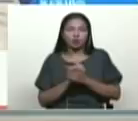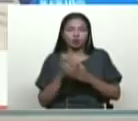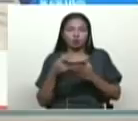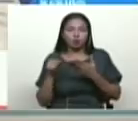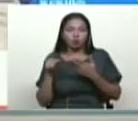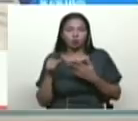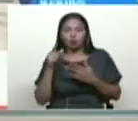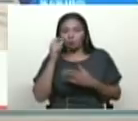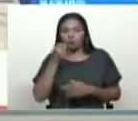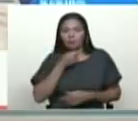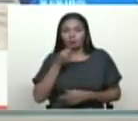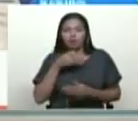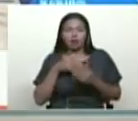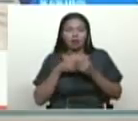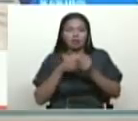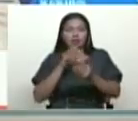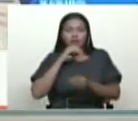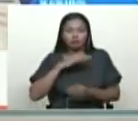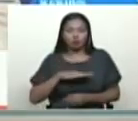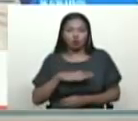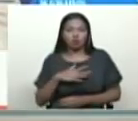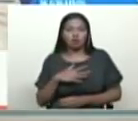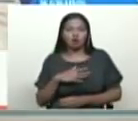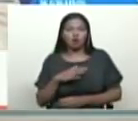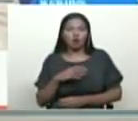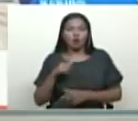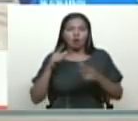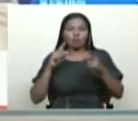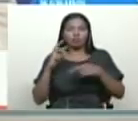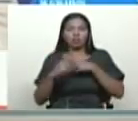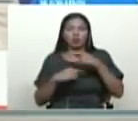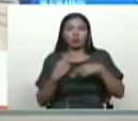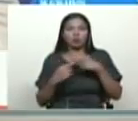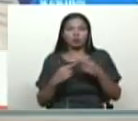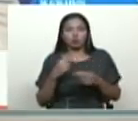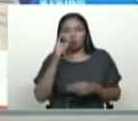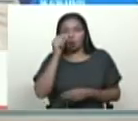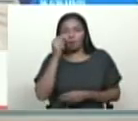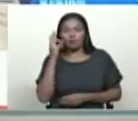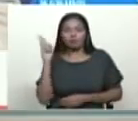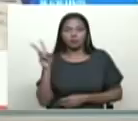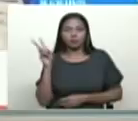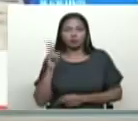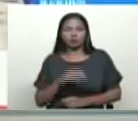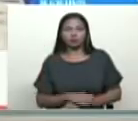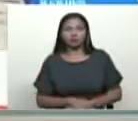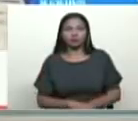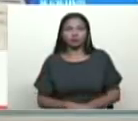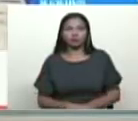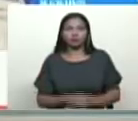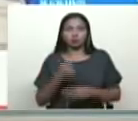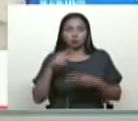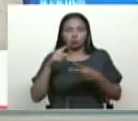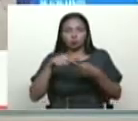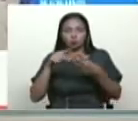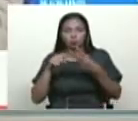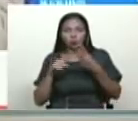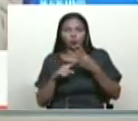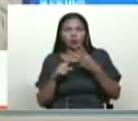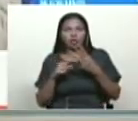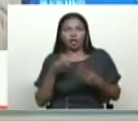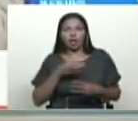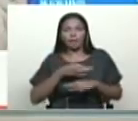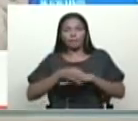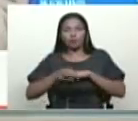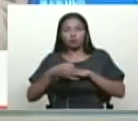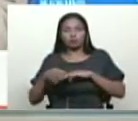Rangel, periodista y líder histórico de la izquierda venezolana. Pepe Rangel. Y hay otros 3 municipios que se